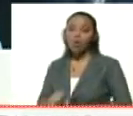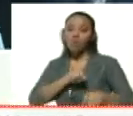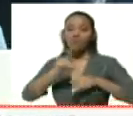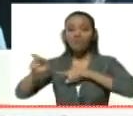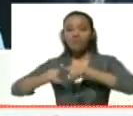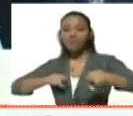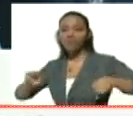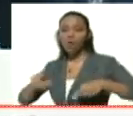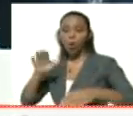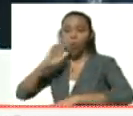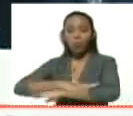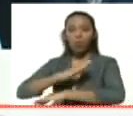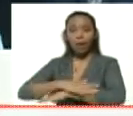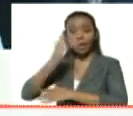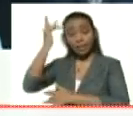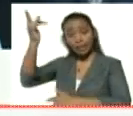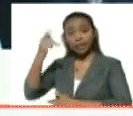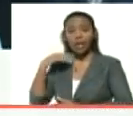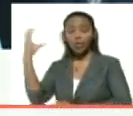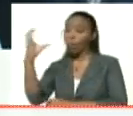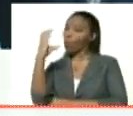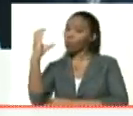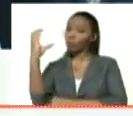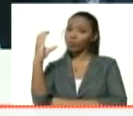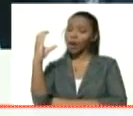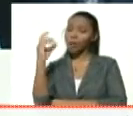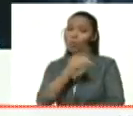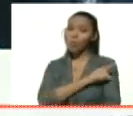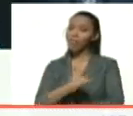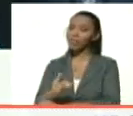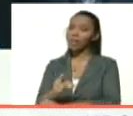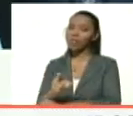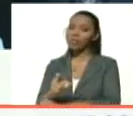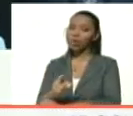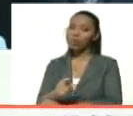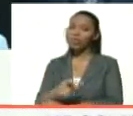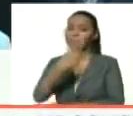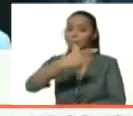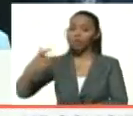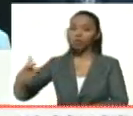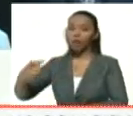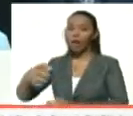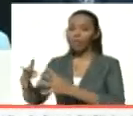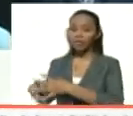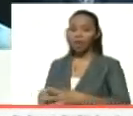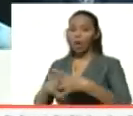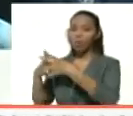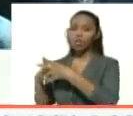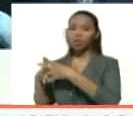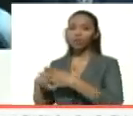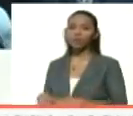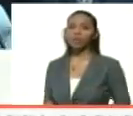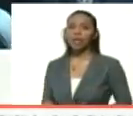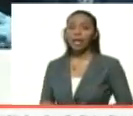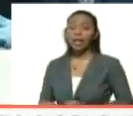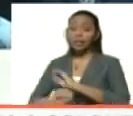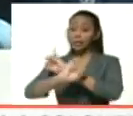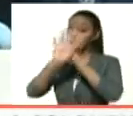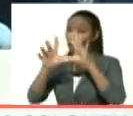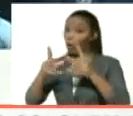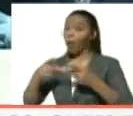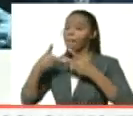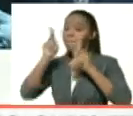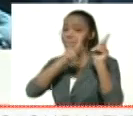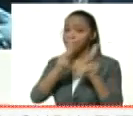coordinación con órganos de inteligencia colombianos por mandato de agentes norteamericanos. Develado el plan terrorista